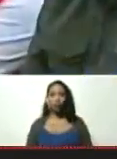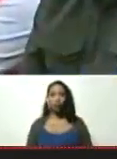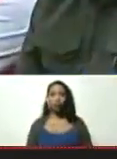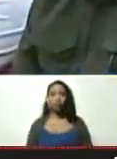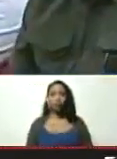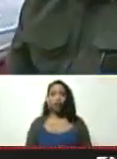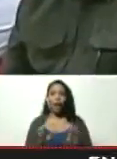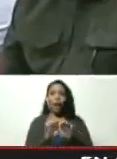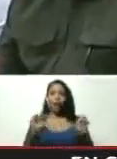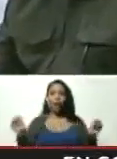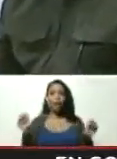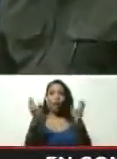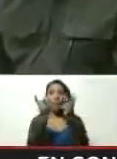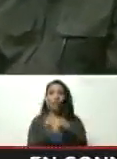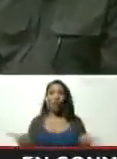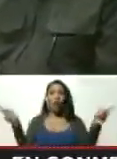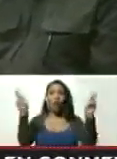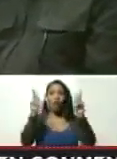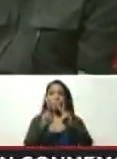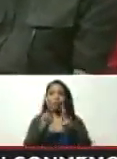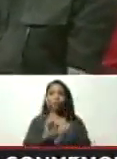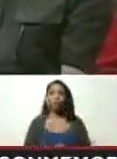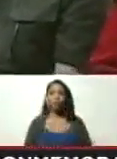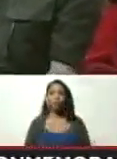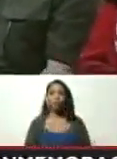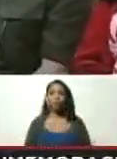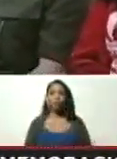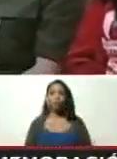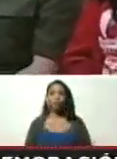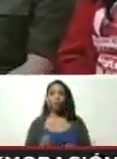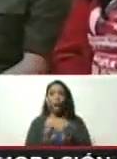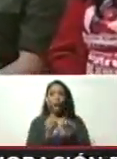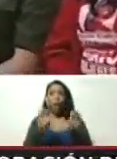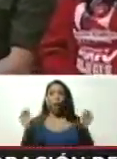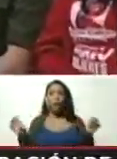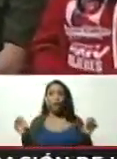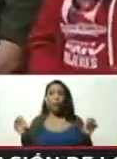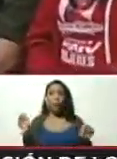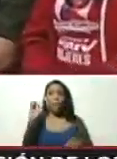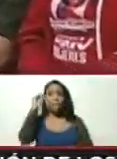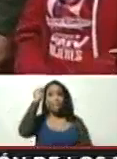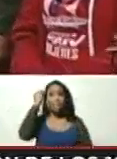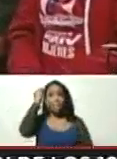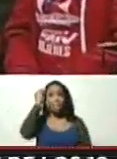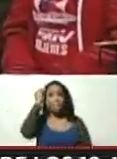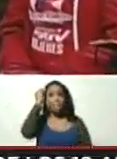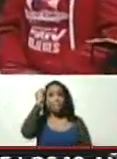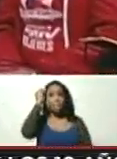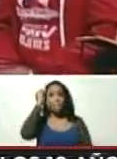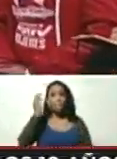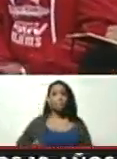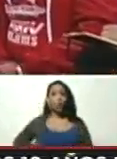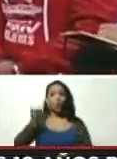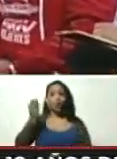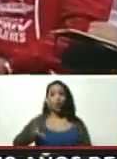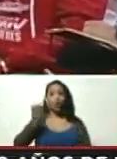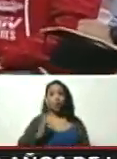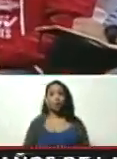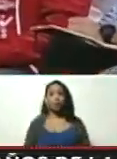la educación en valores, la educación en pensamiento crítico,